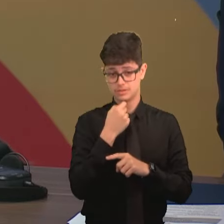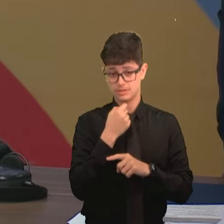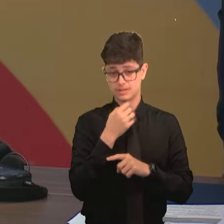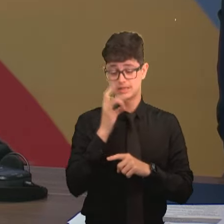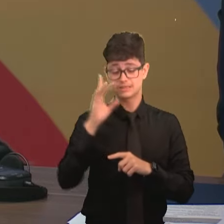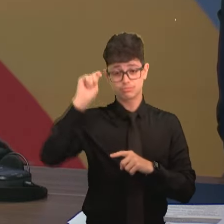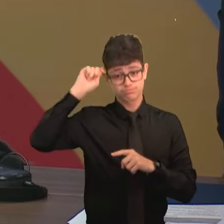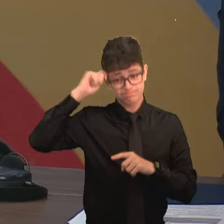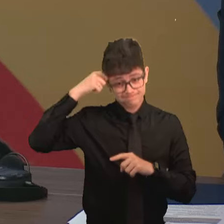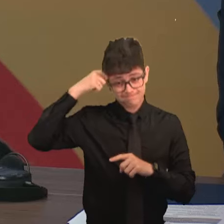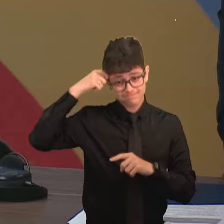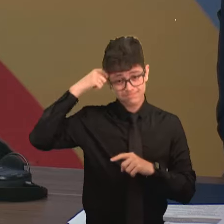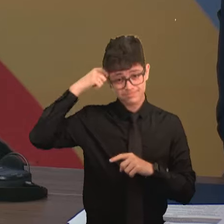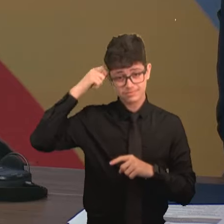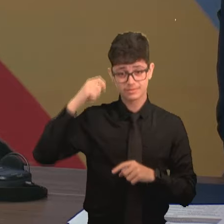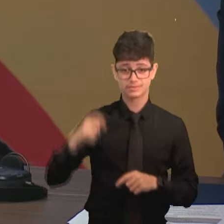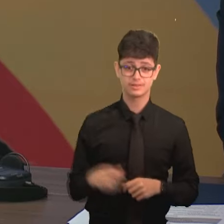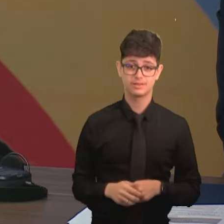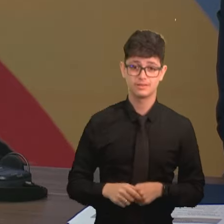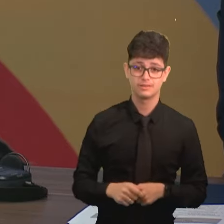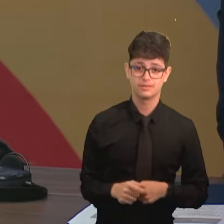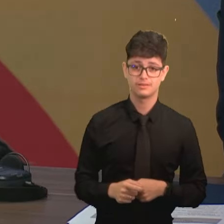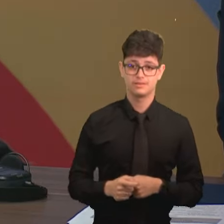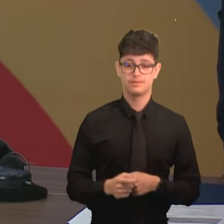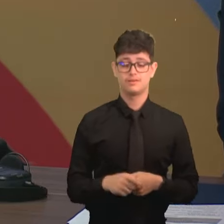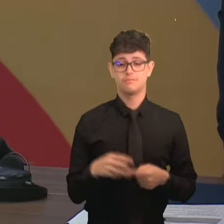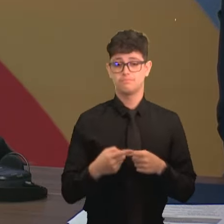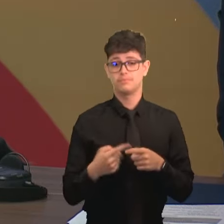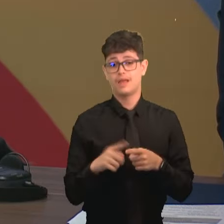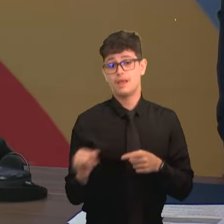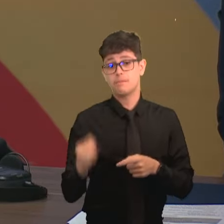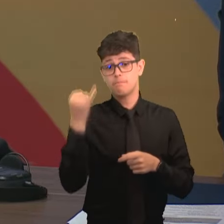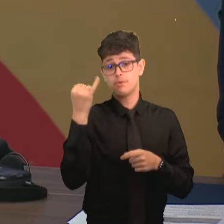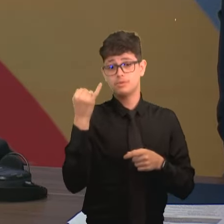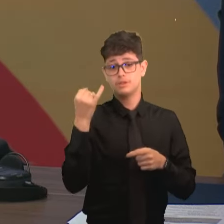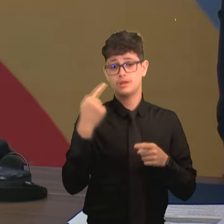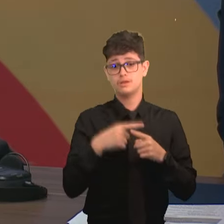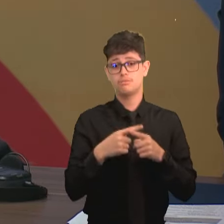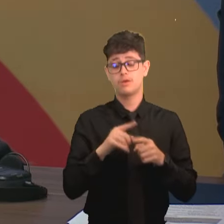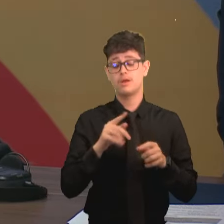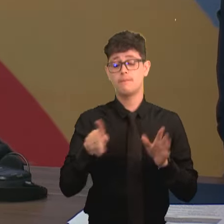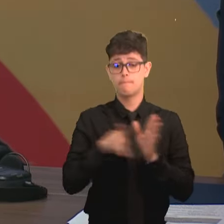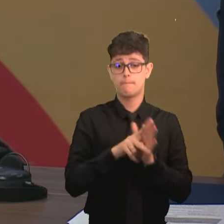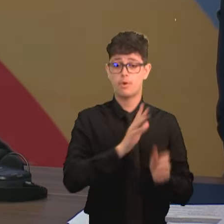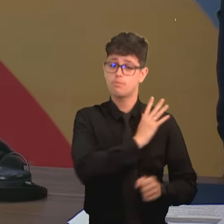con monitoreo facial en Brasil son negros. Ese es un punto muy importante cuando hablamos de discriminación.